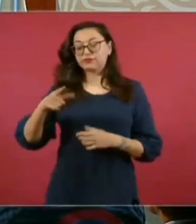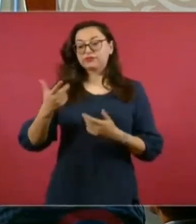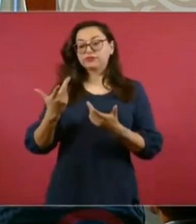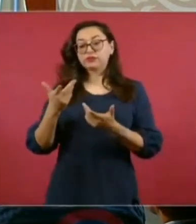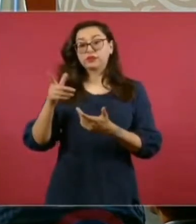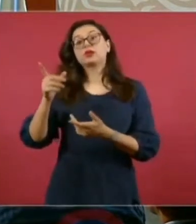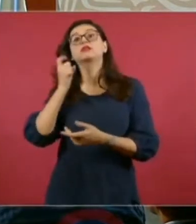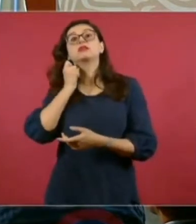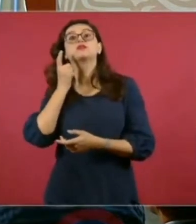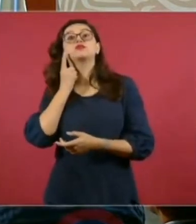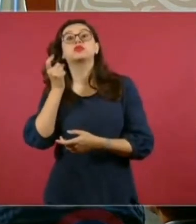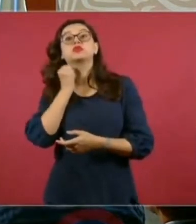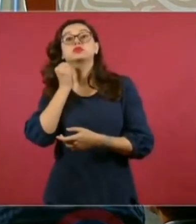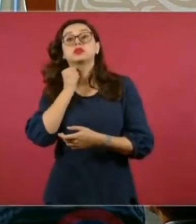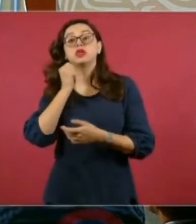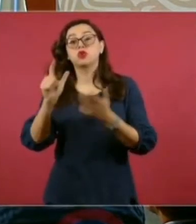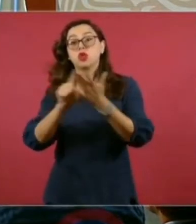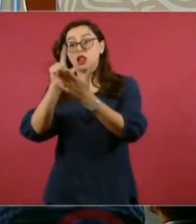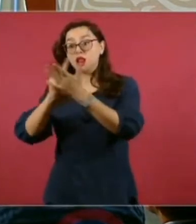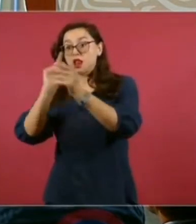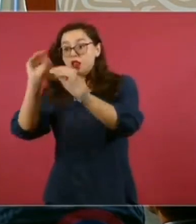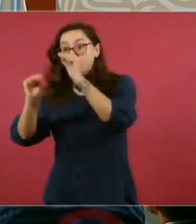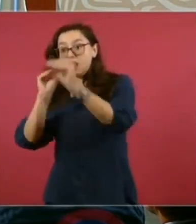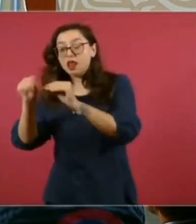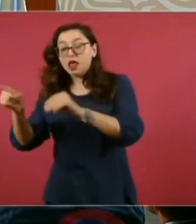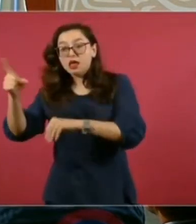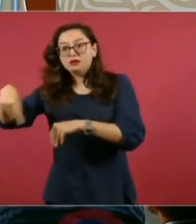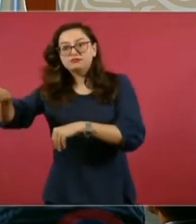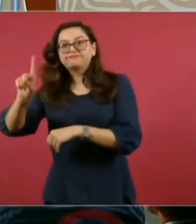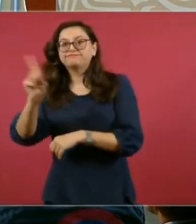para que las aprobaran, pero ni siquiera